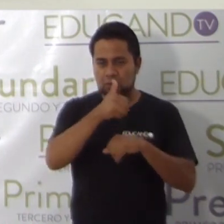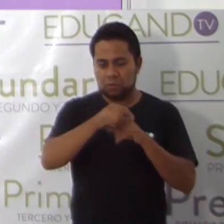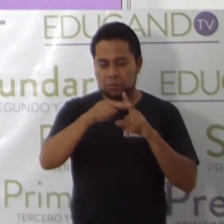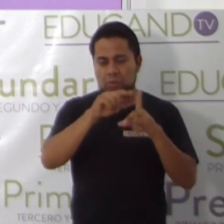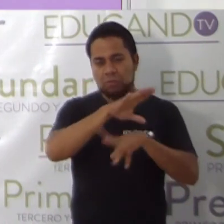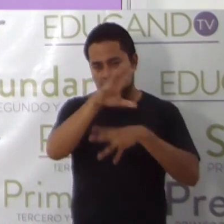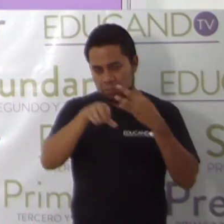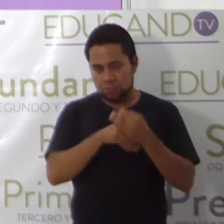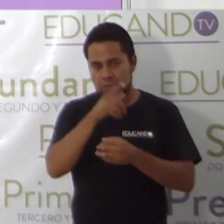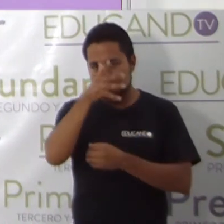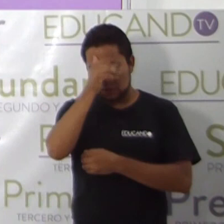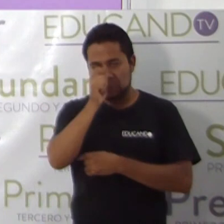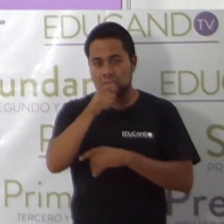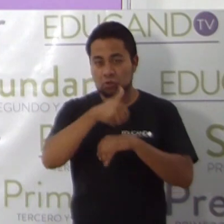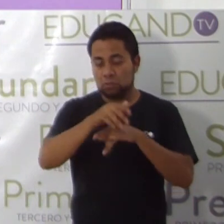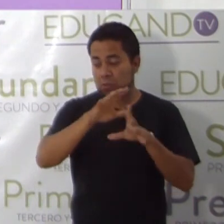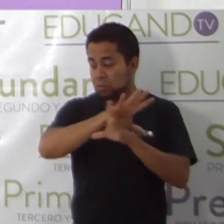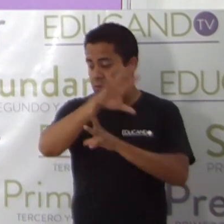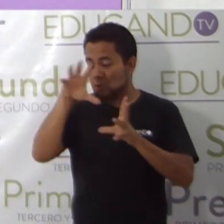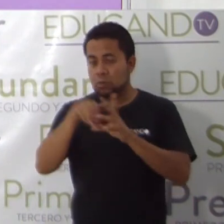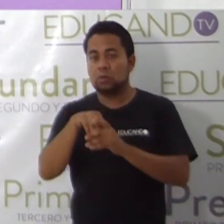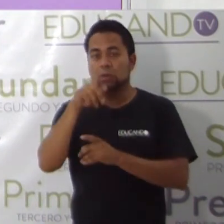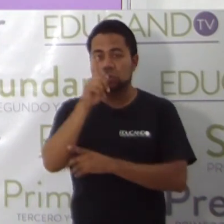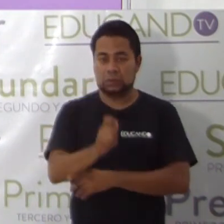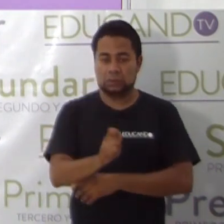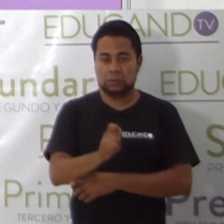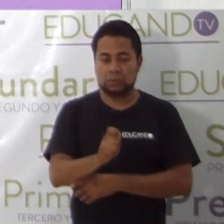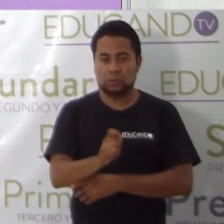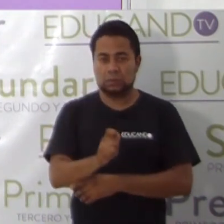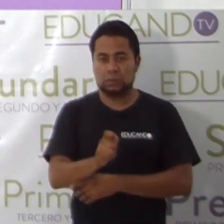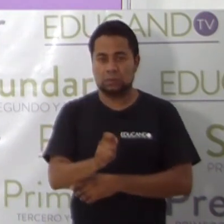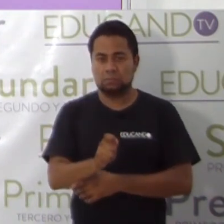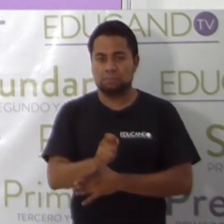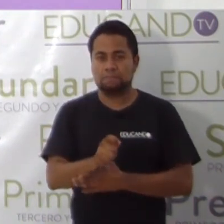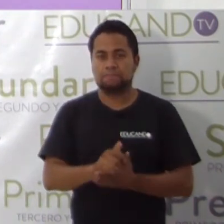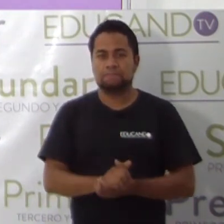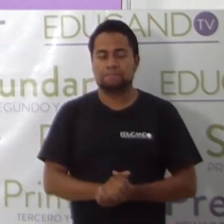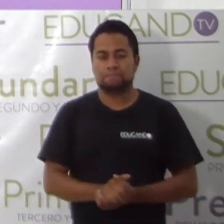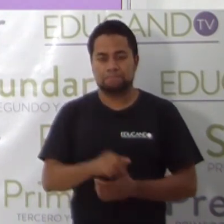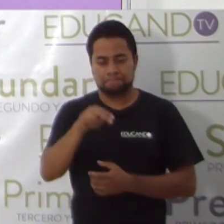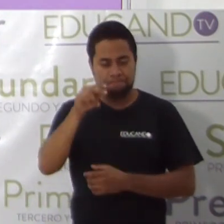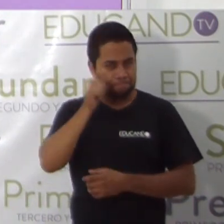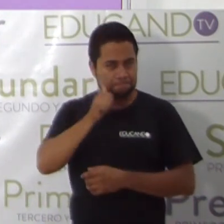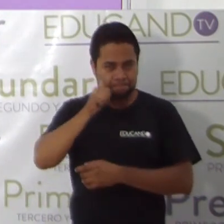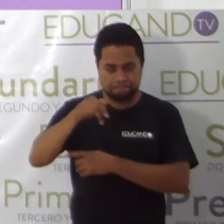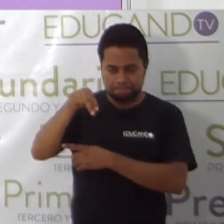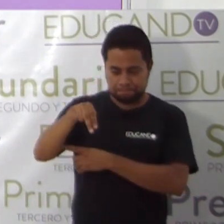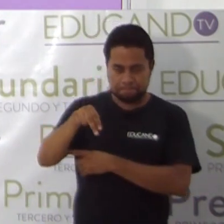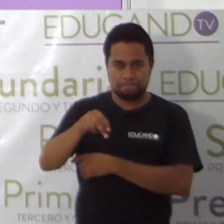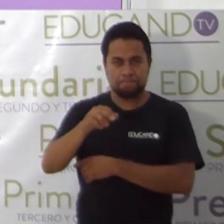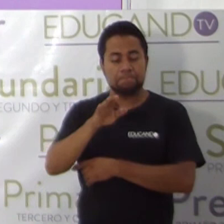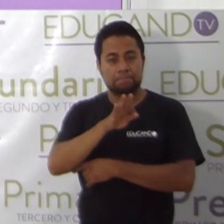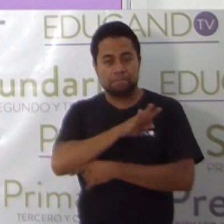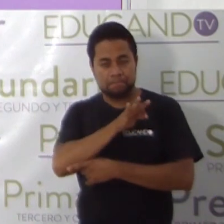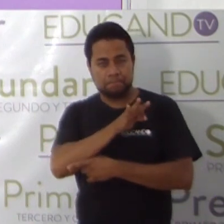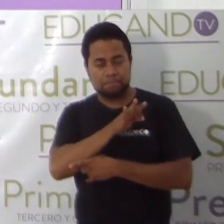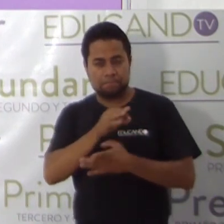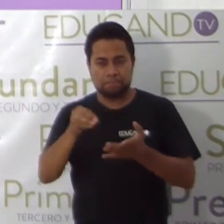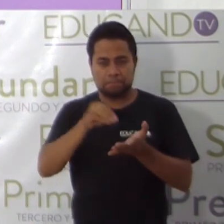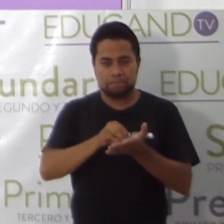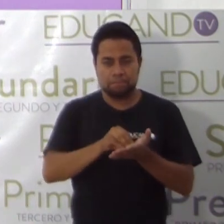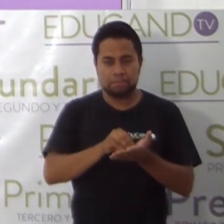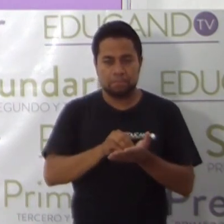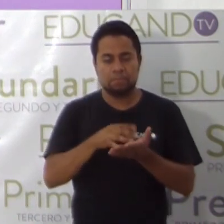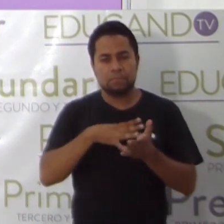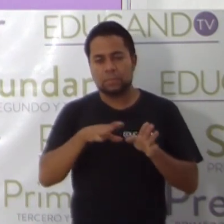datos. Ya quedamos que el número total de datos es n, ¿sí? Se puede expresar, no. Se